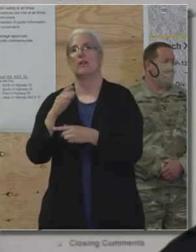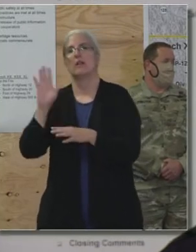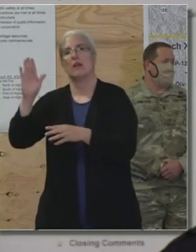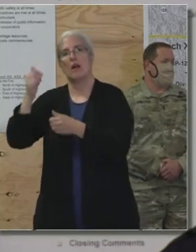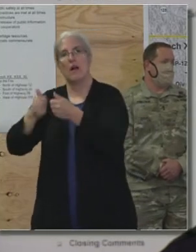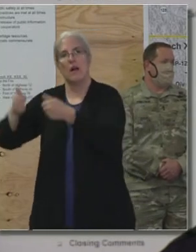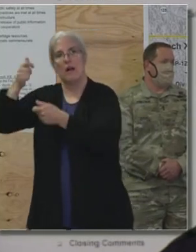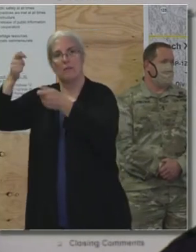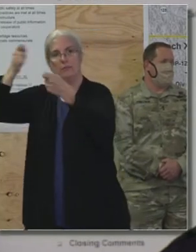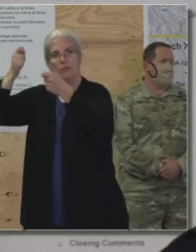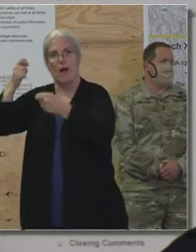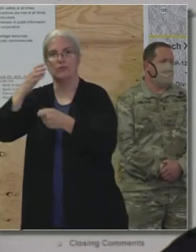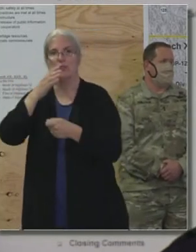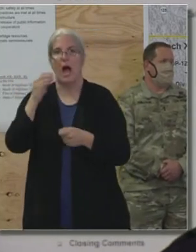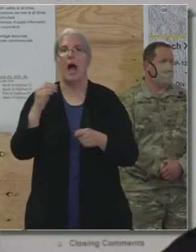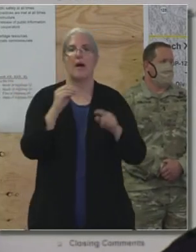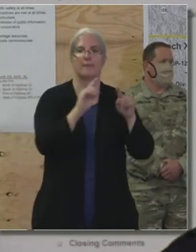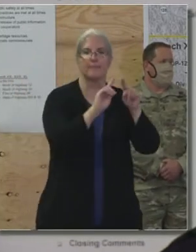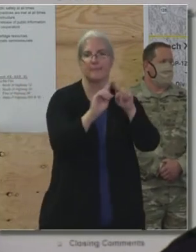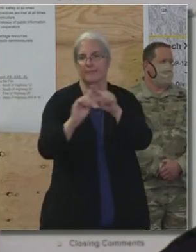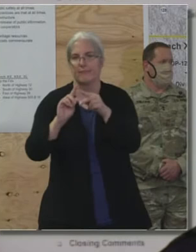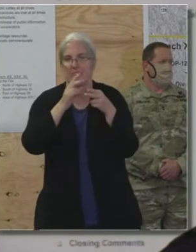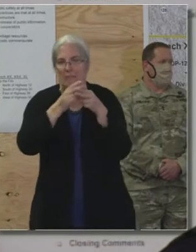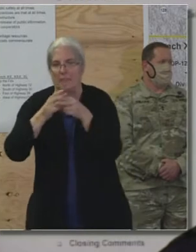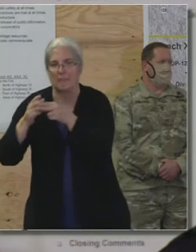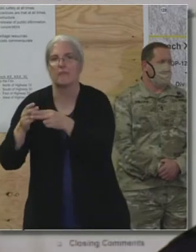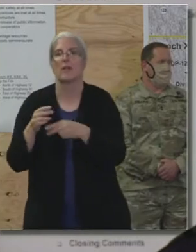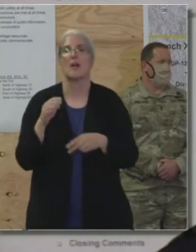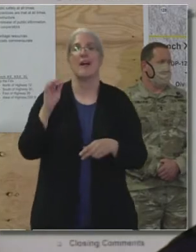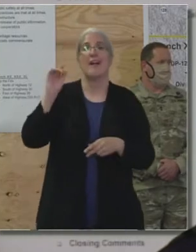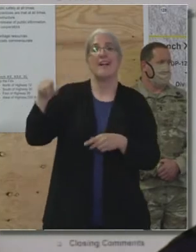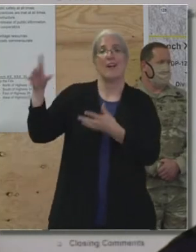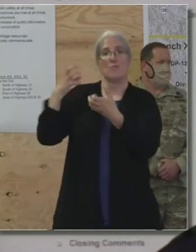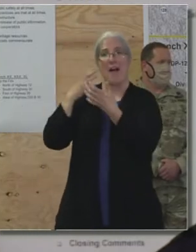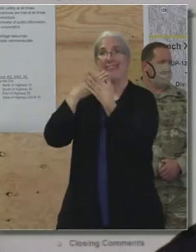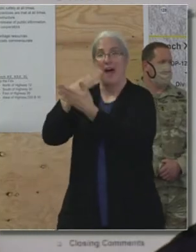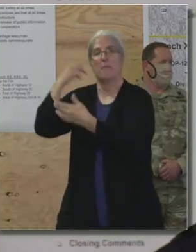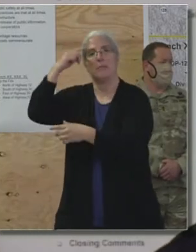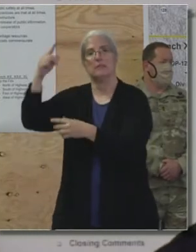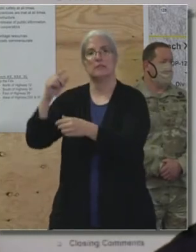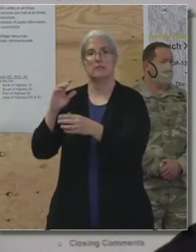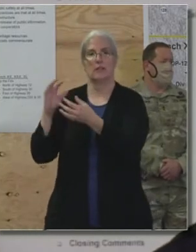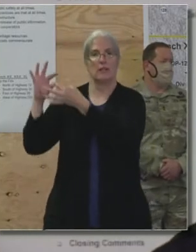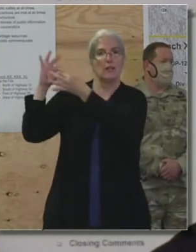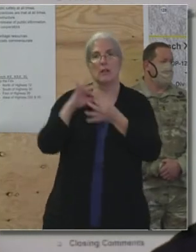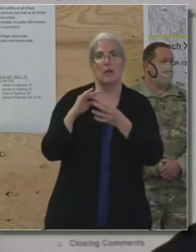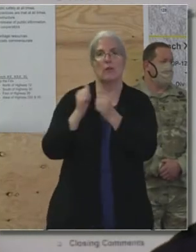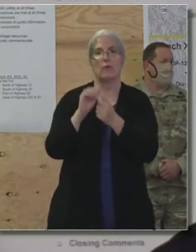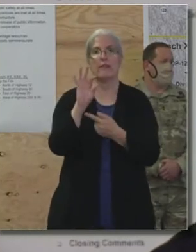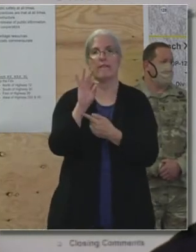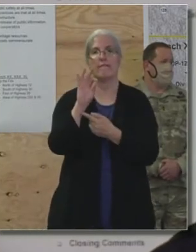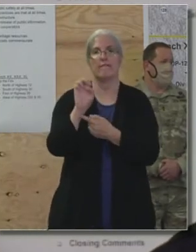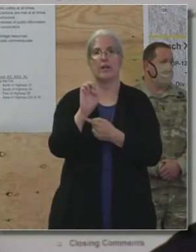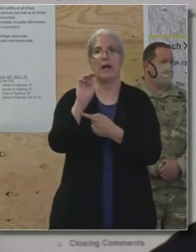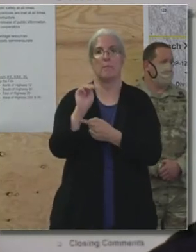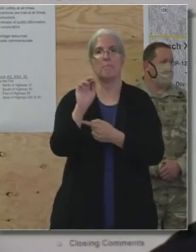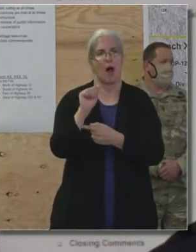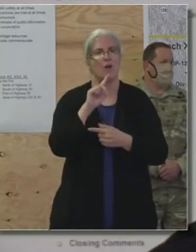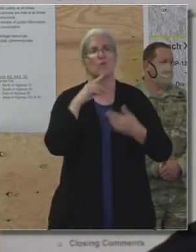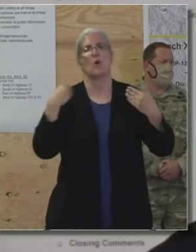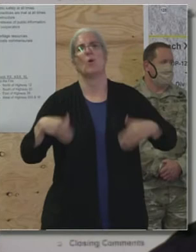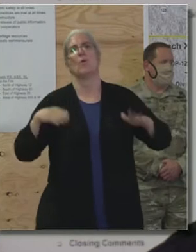aquí que es el coordinador de firma para el occidente no tenemos mejor compañero en los